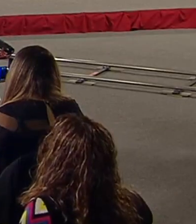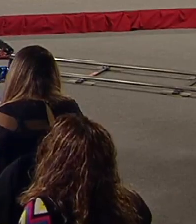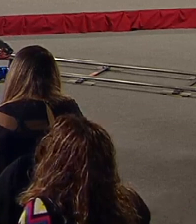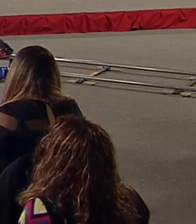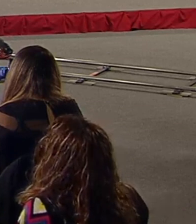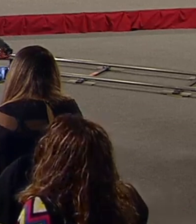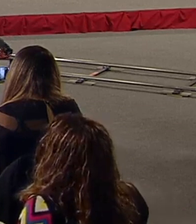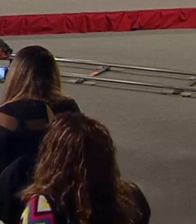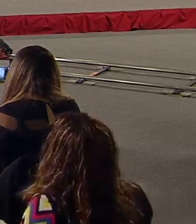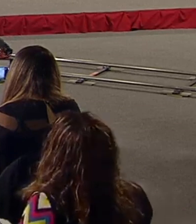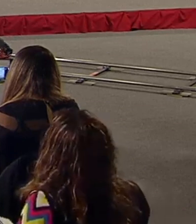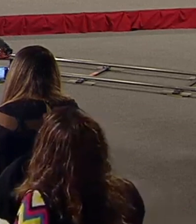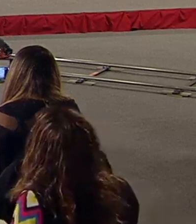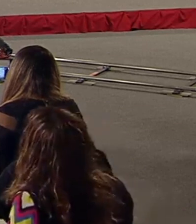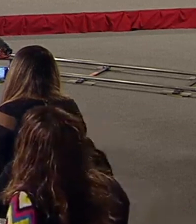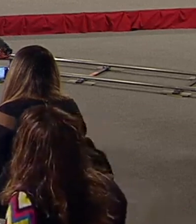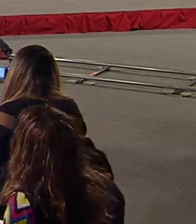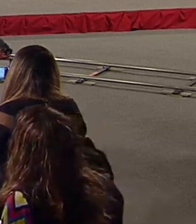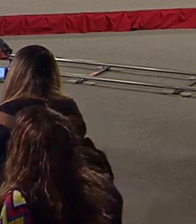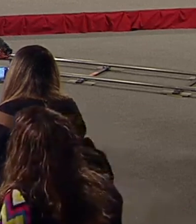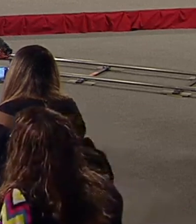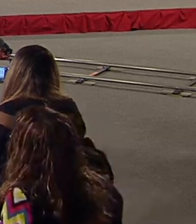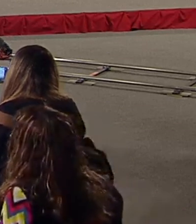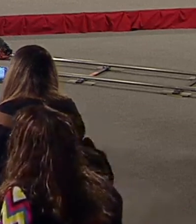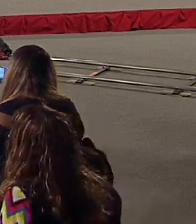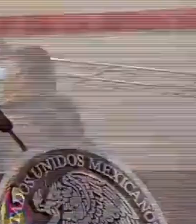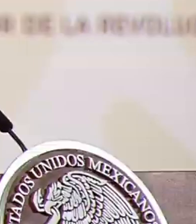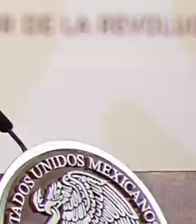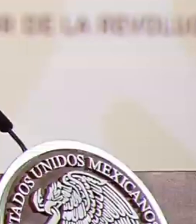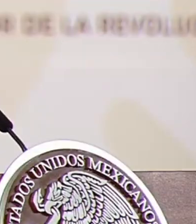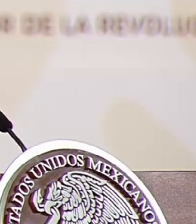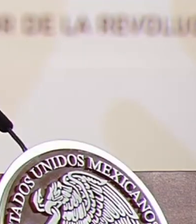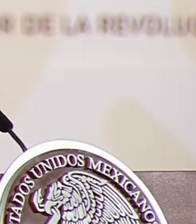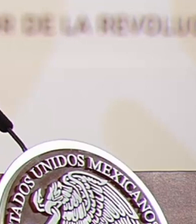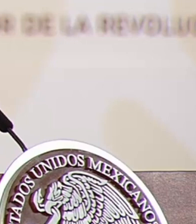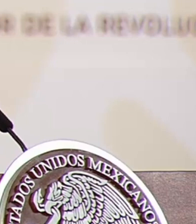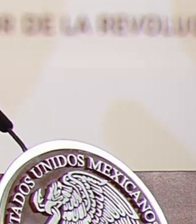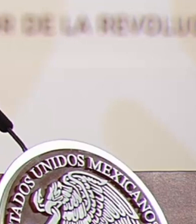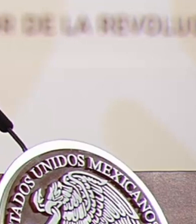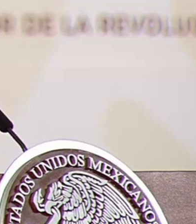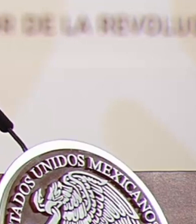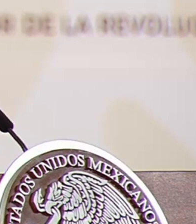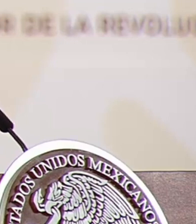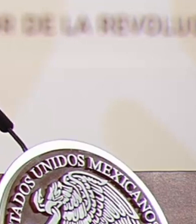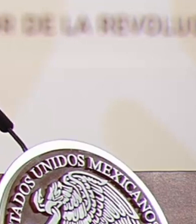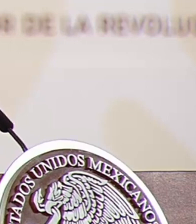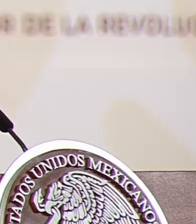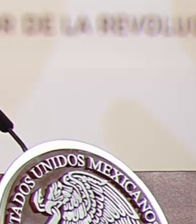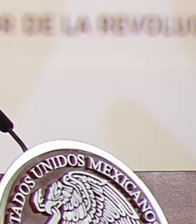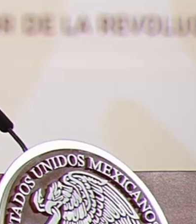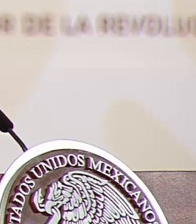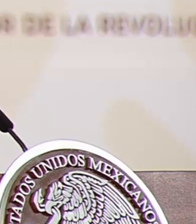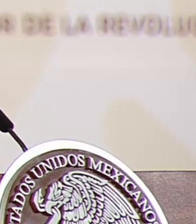gracias y como ha mencionado el señor presidente pues también hoy 10 de mayo día de las madres